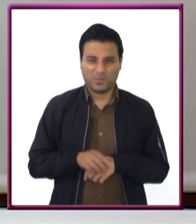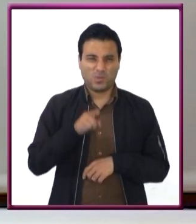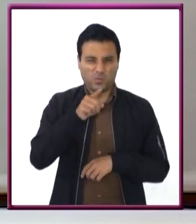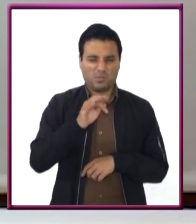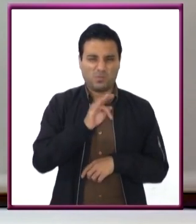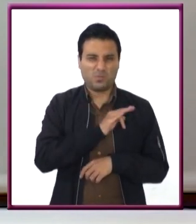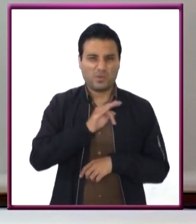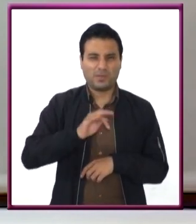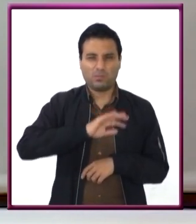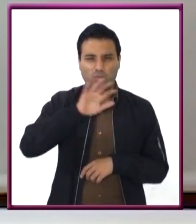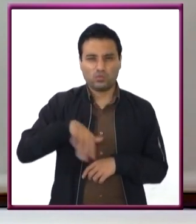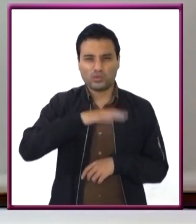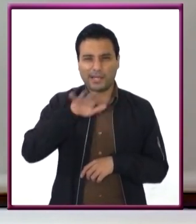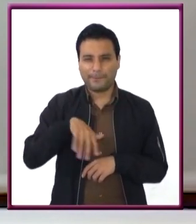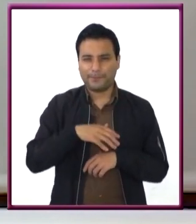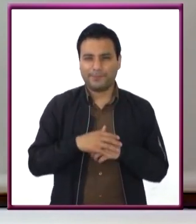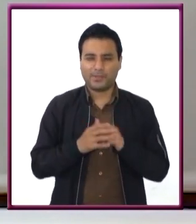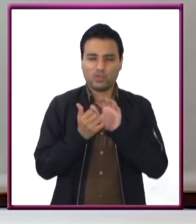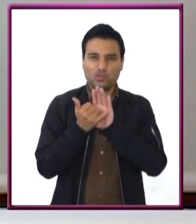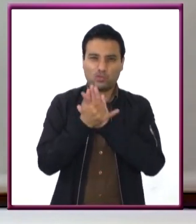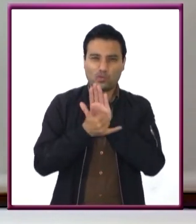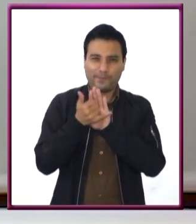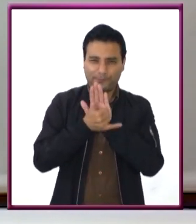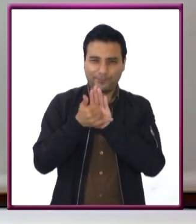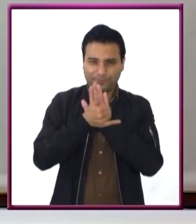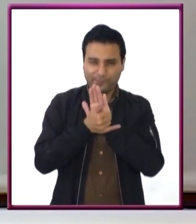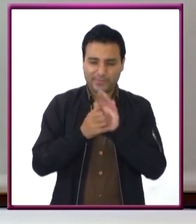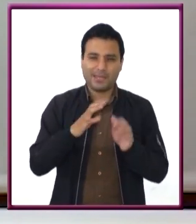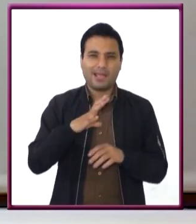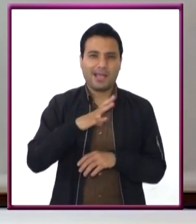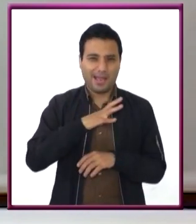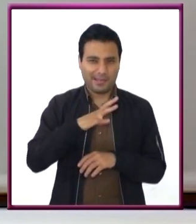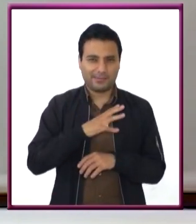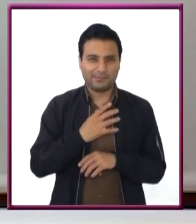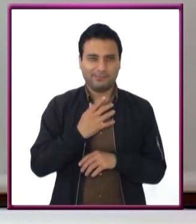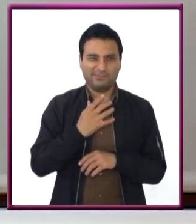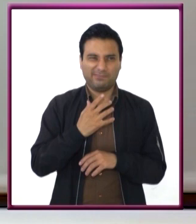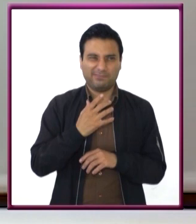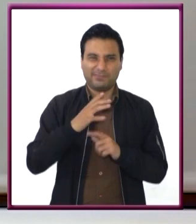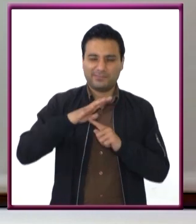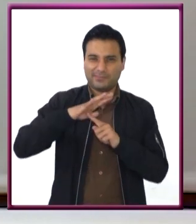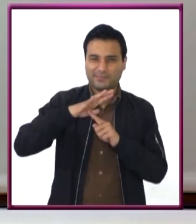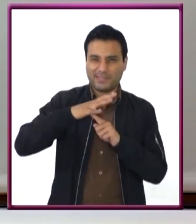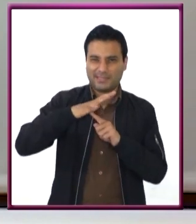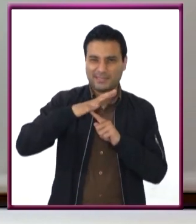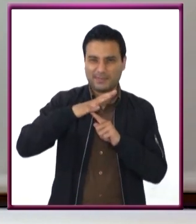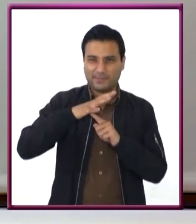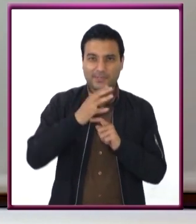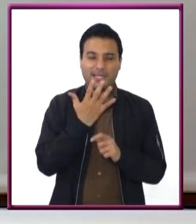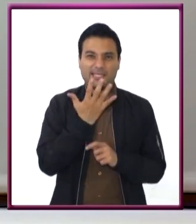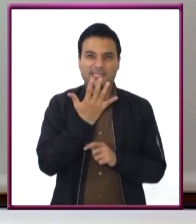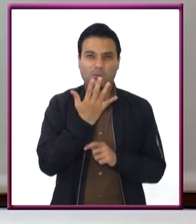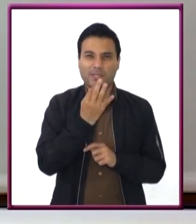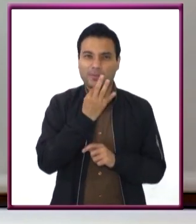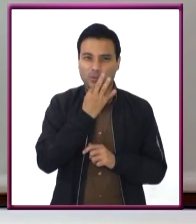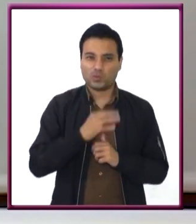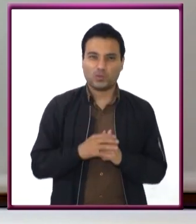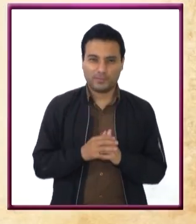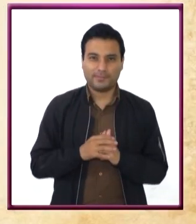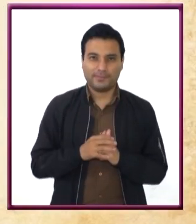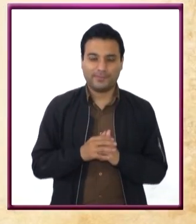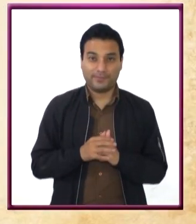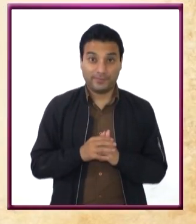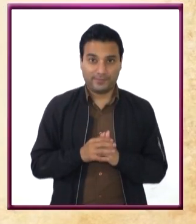puedes buscar en el canal de YouTube, la hélice, dura como 50 minutos, vale la pena verlos,